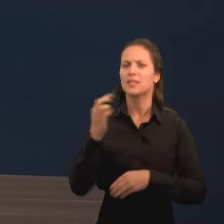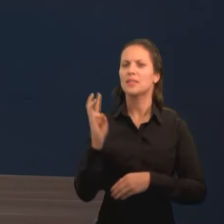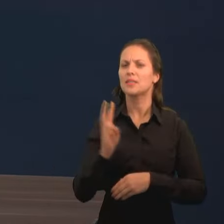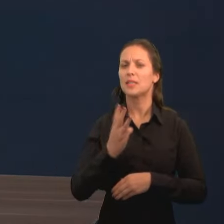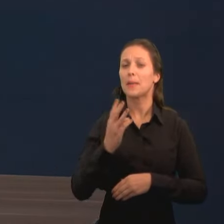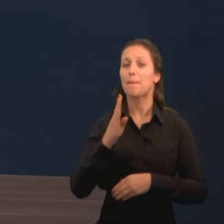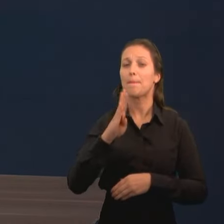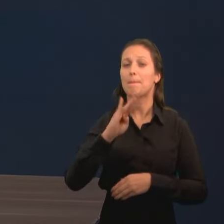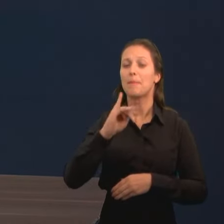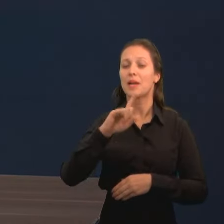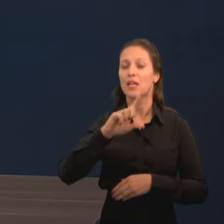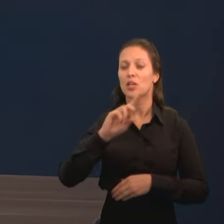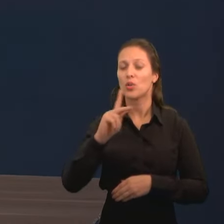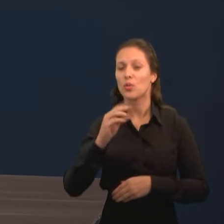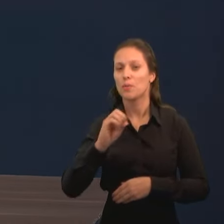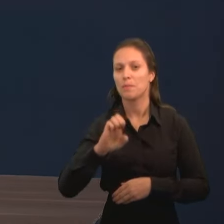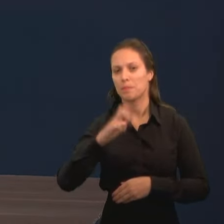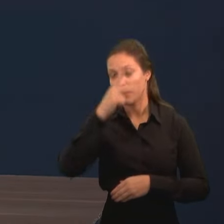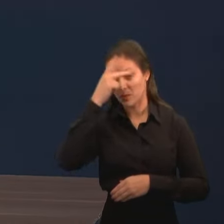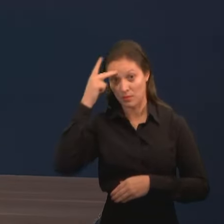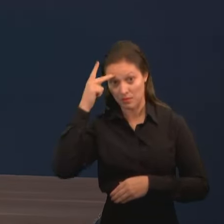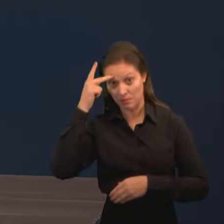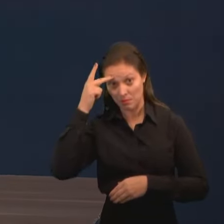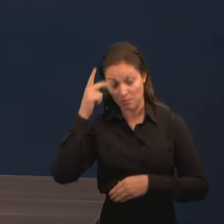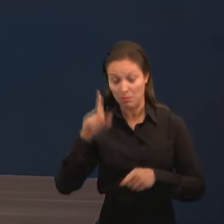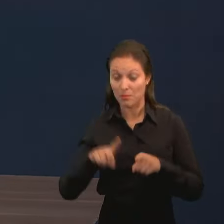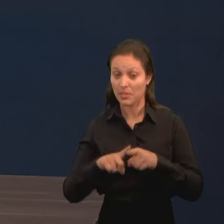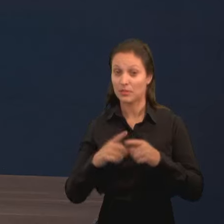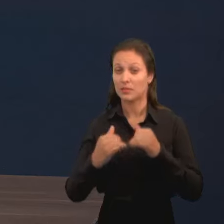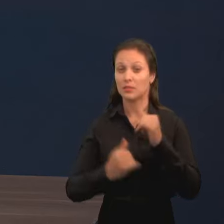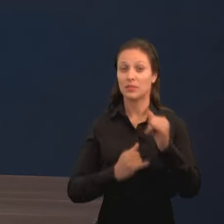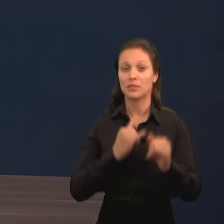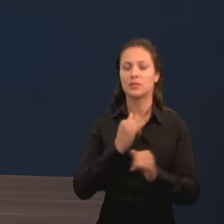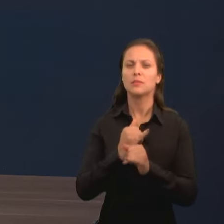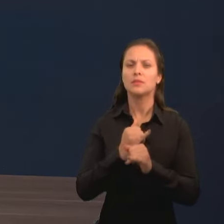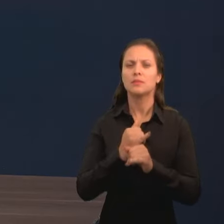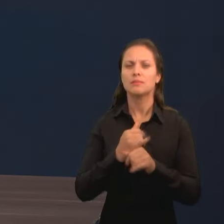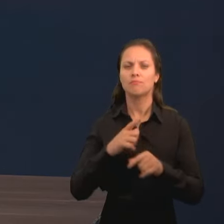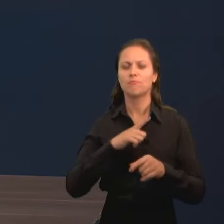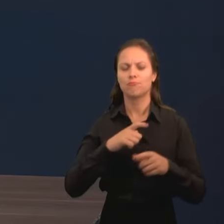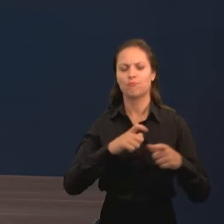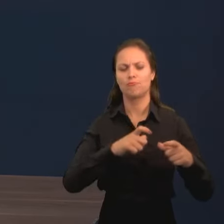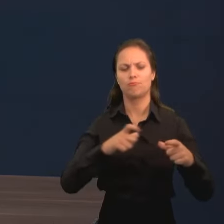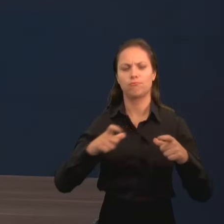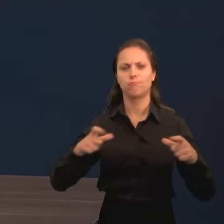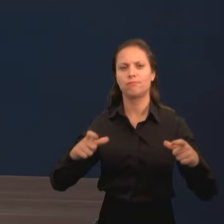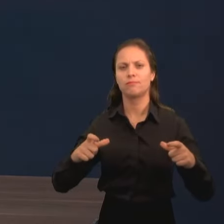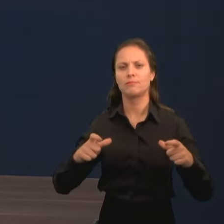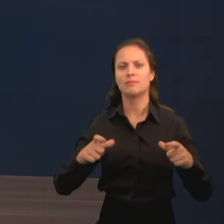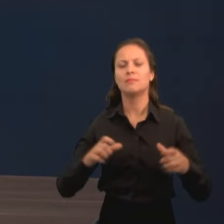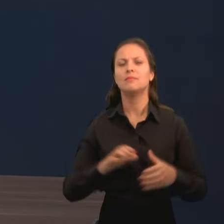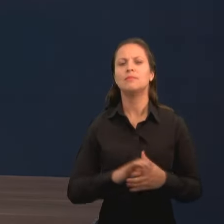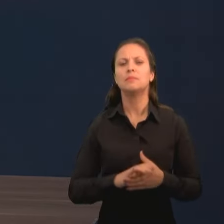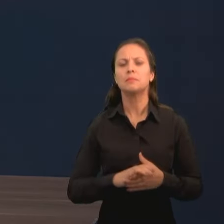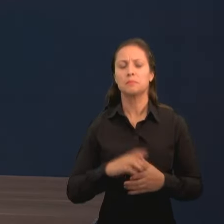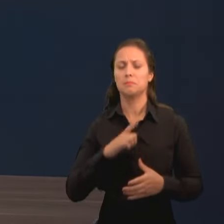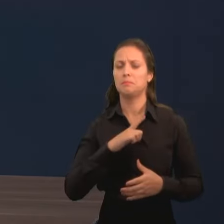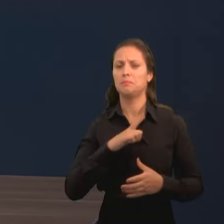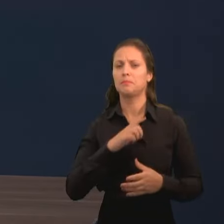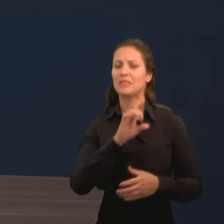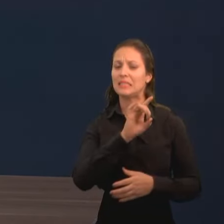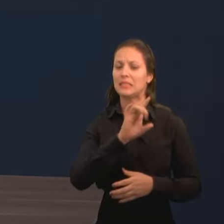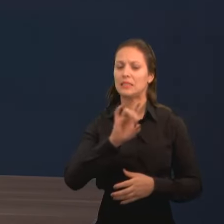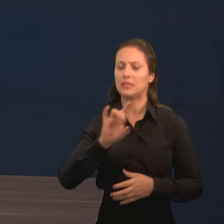millones de personas, y las plataformas que conocemos son estas, que forman el acrónimo